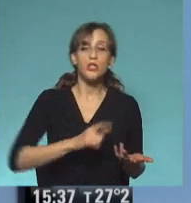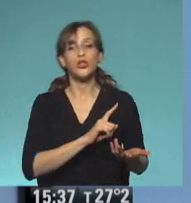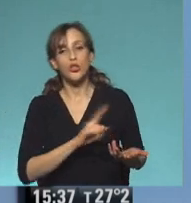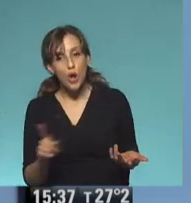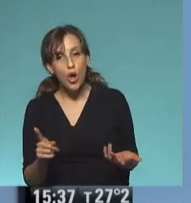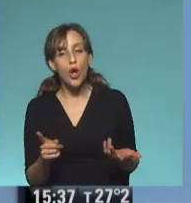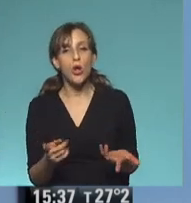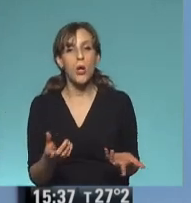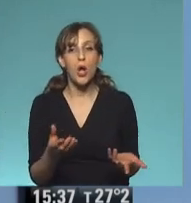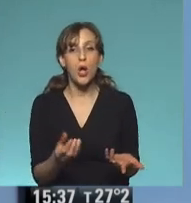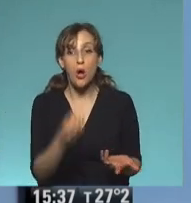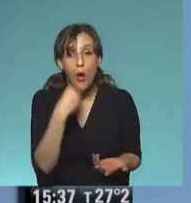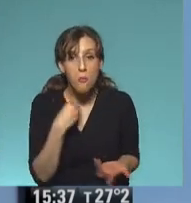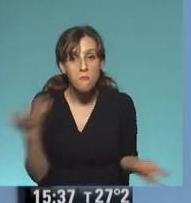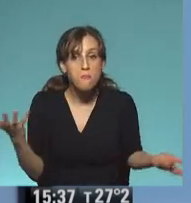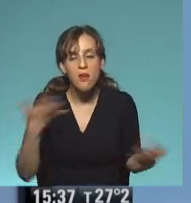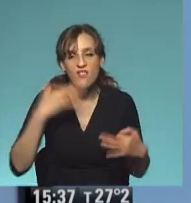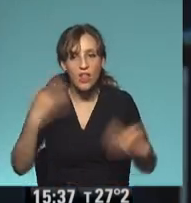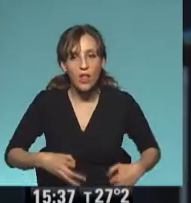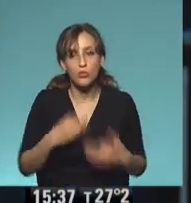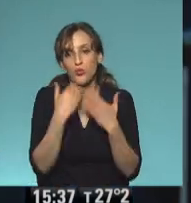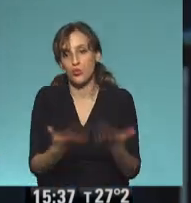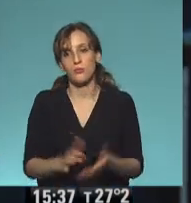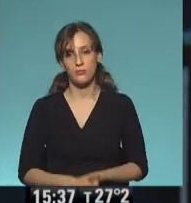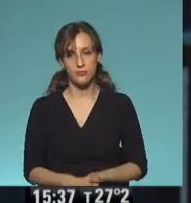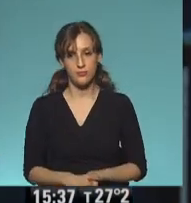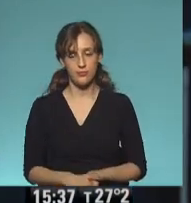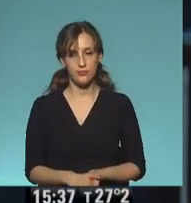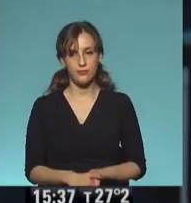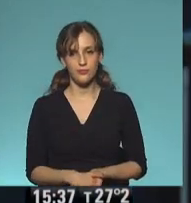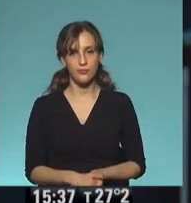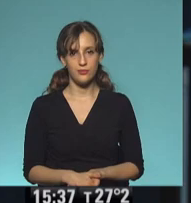la verdad de las cosas, qué sé yo.